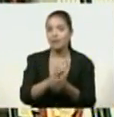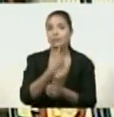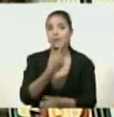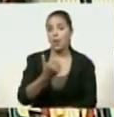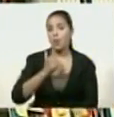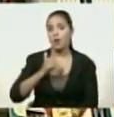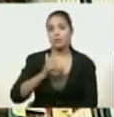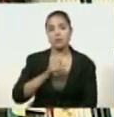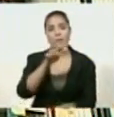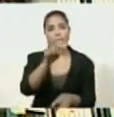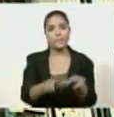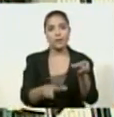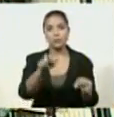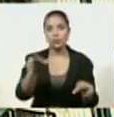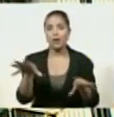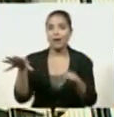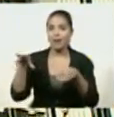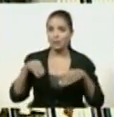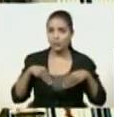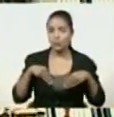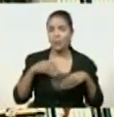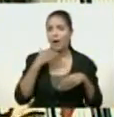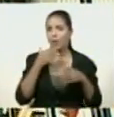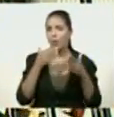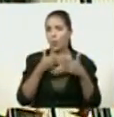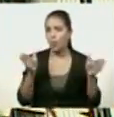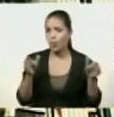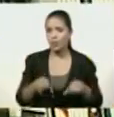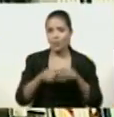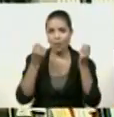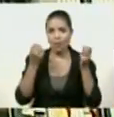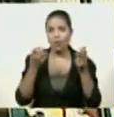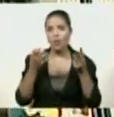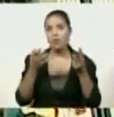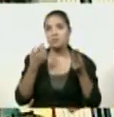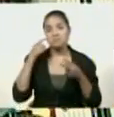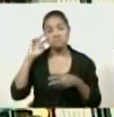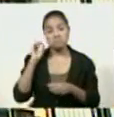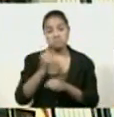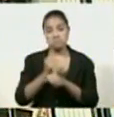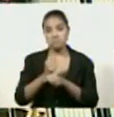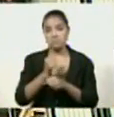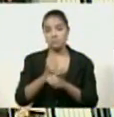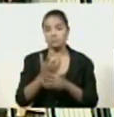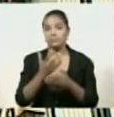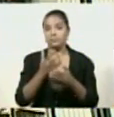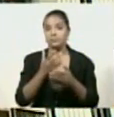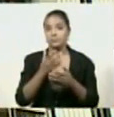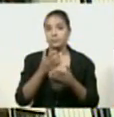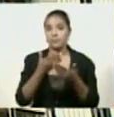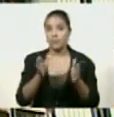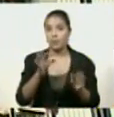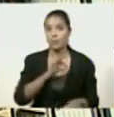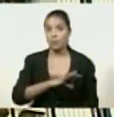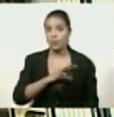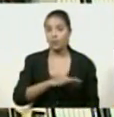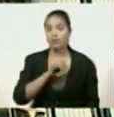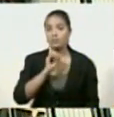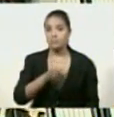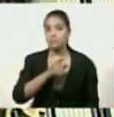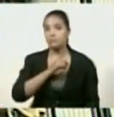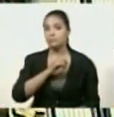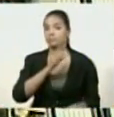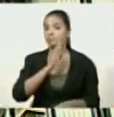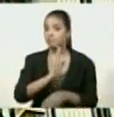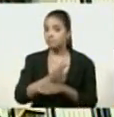persona que asuma delitos públicos y usurpación de funciones civiles o públicas será reo de